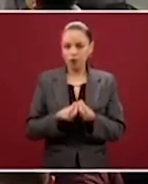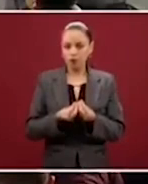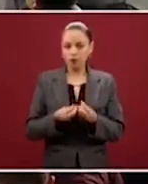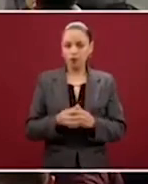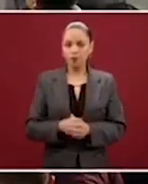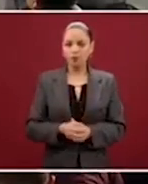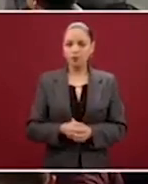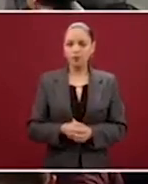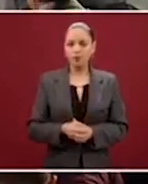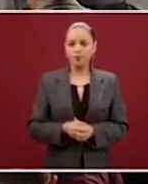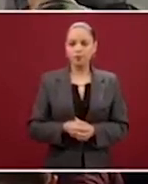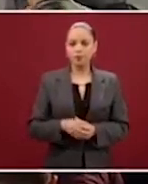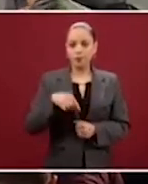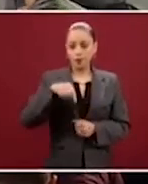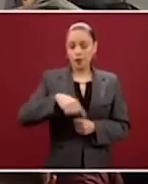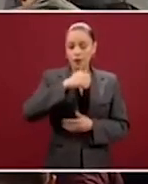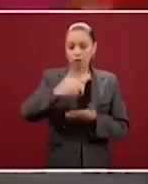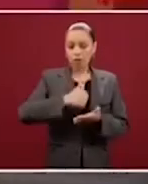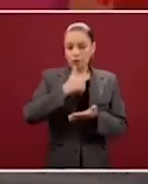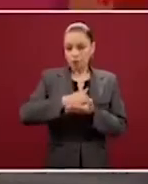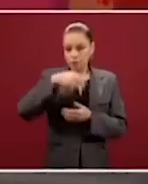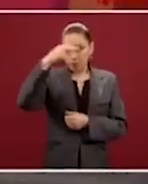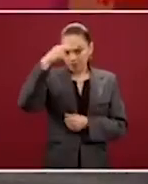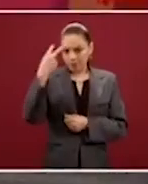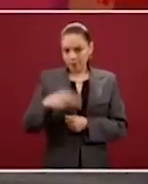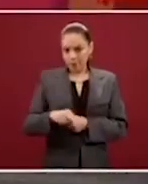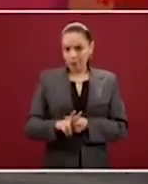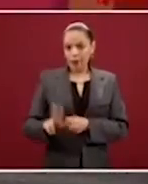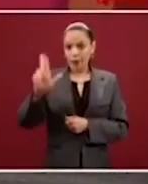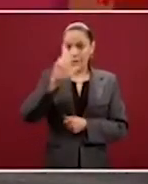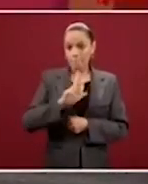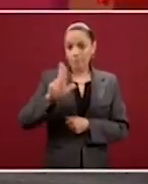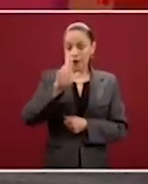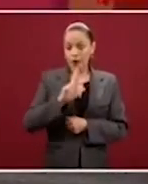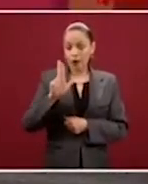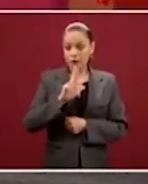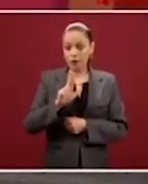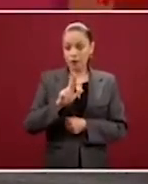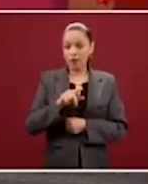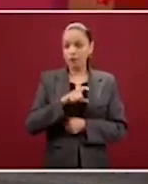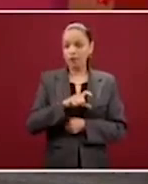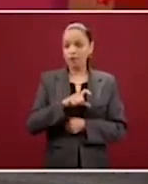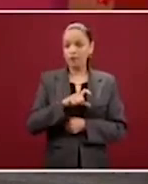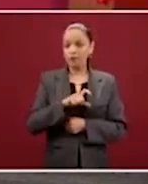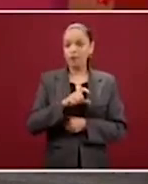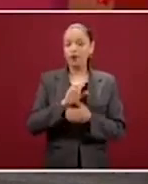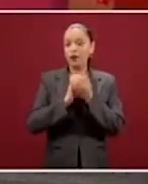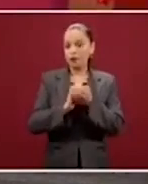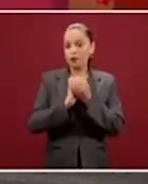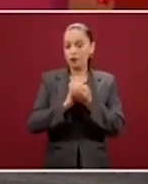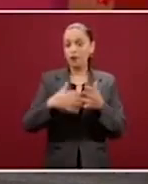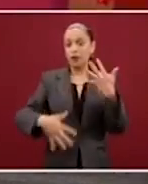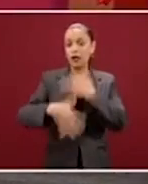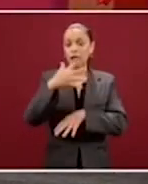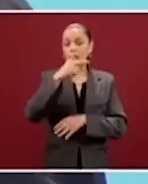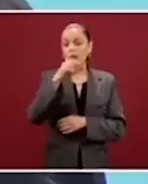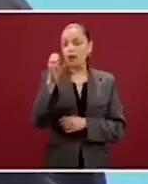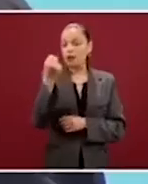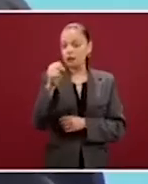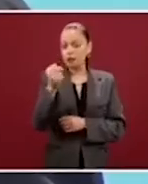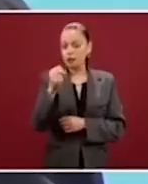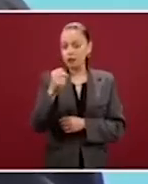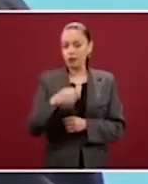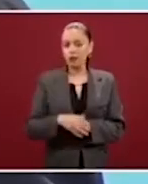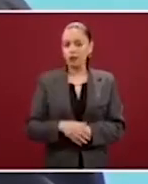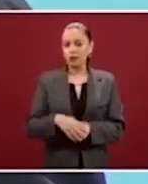En la Ciudad de México, martes, el sorteo se va a celebrar el martes 15 de septiembre a